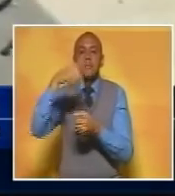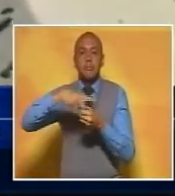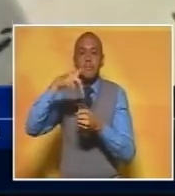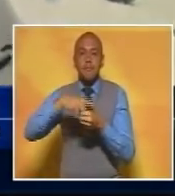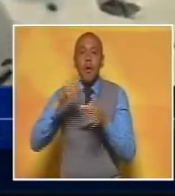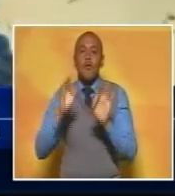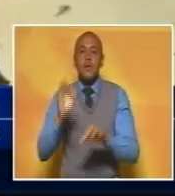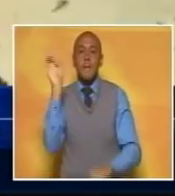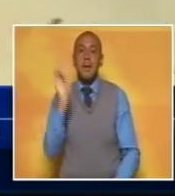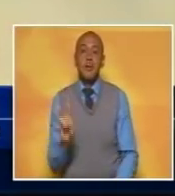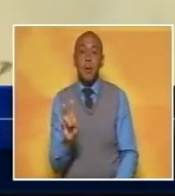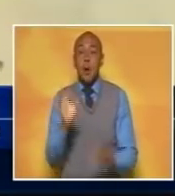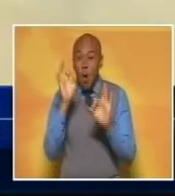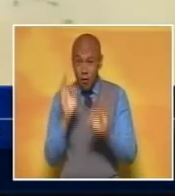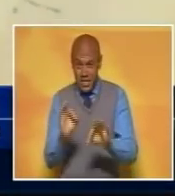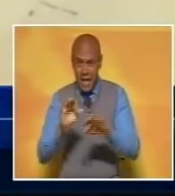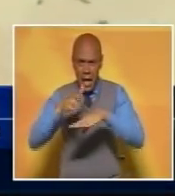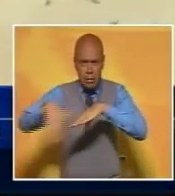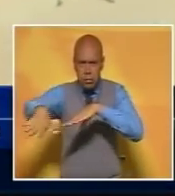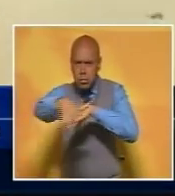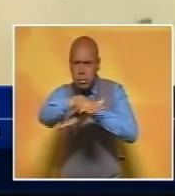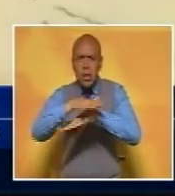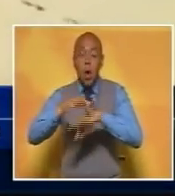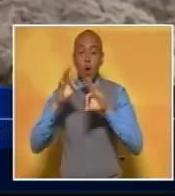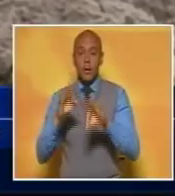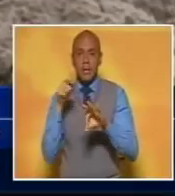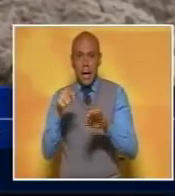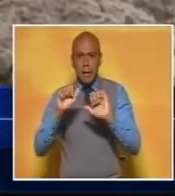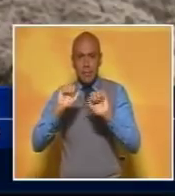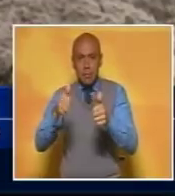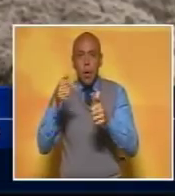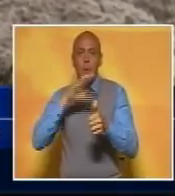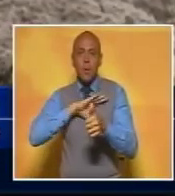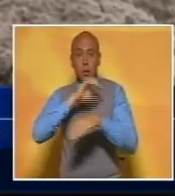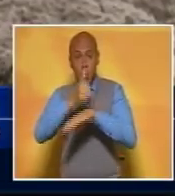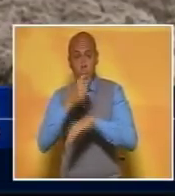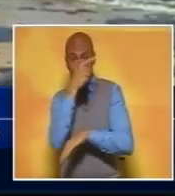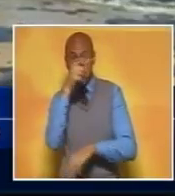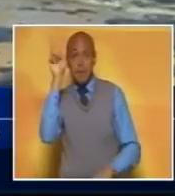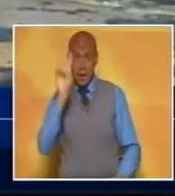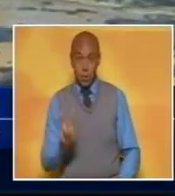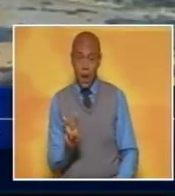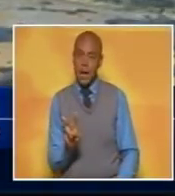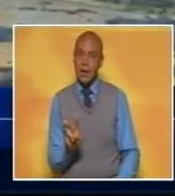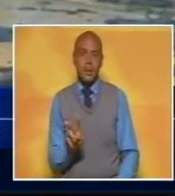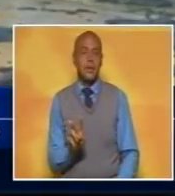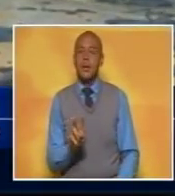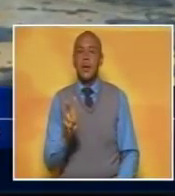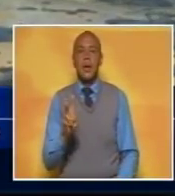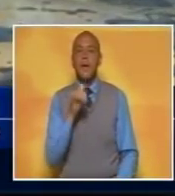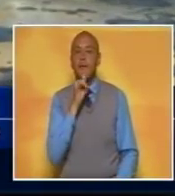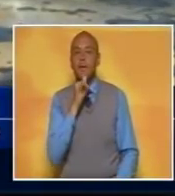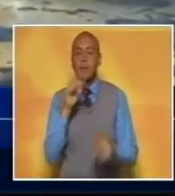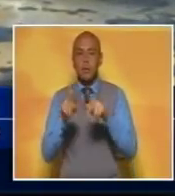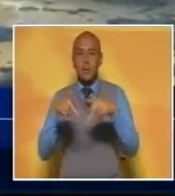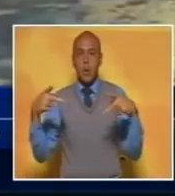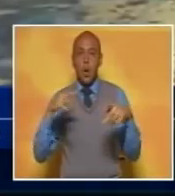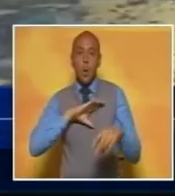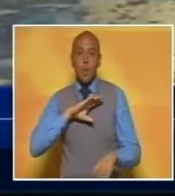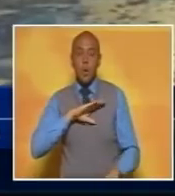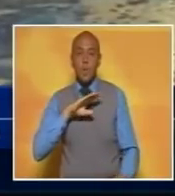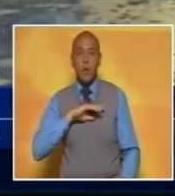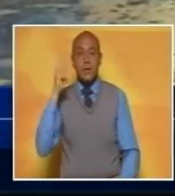posible afirmar que todas las manchas tengan el mismo origen, según datos obtenidos por el diario O Estado de Sao